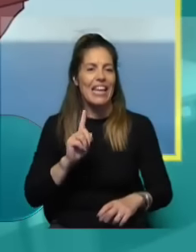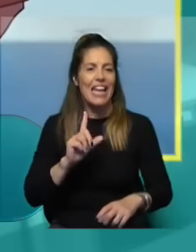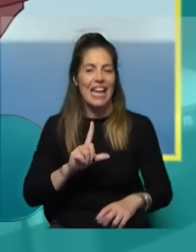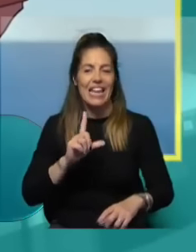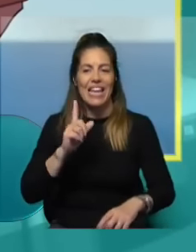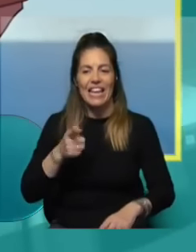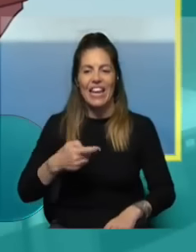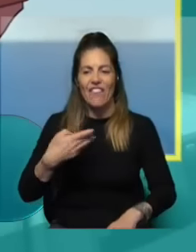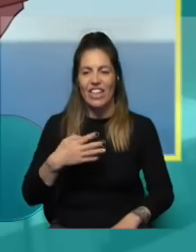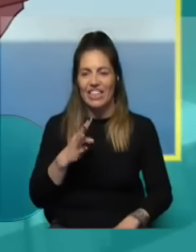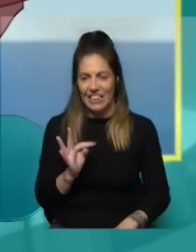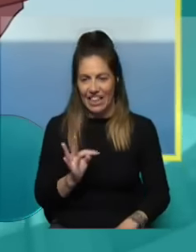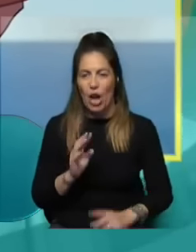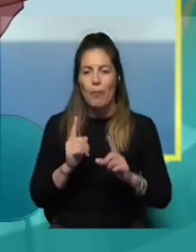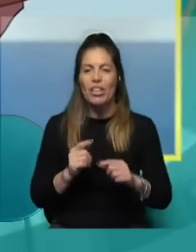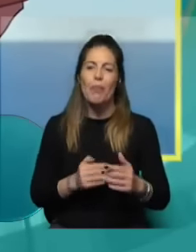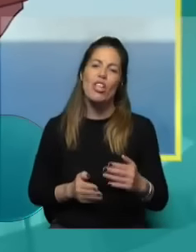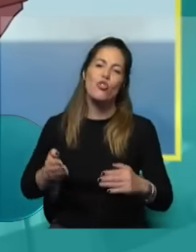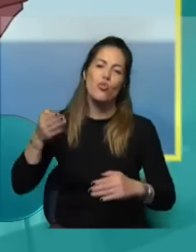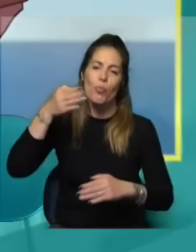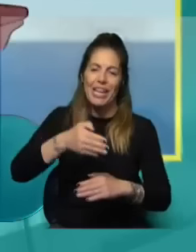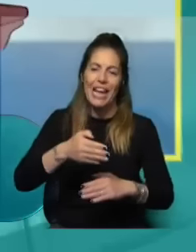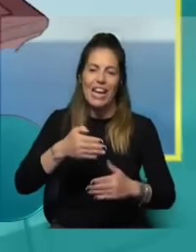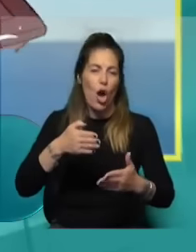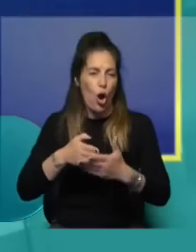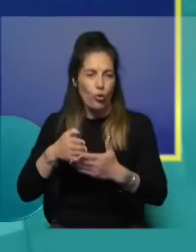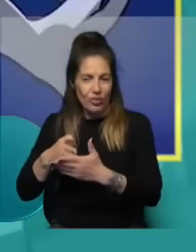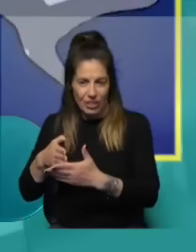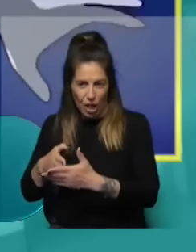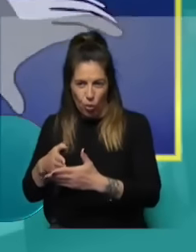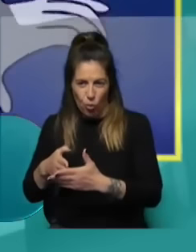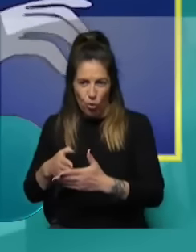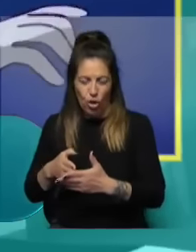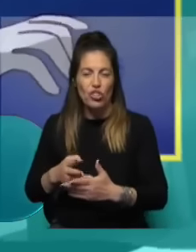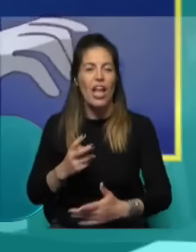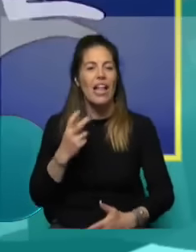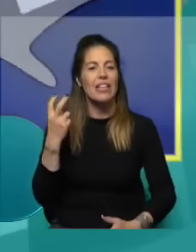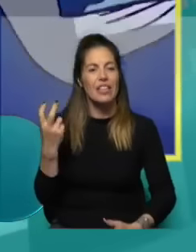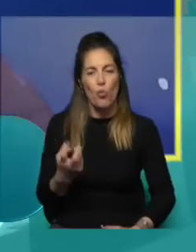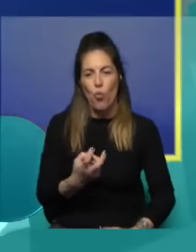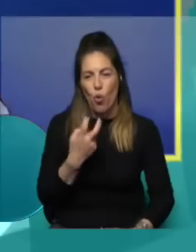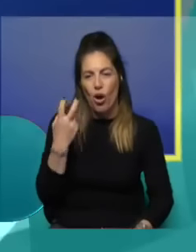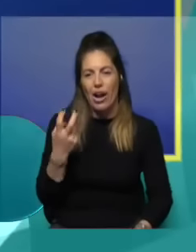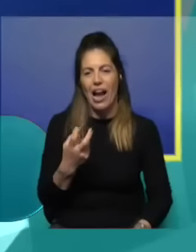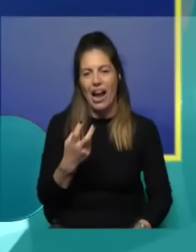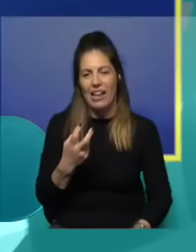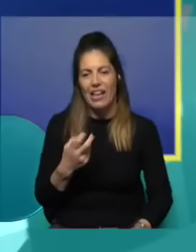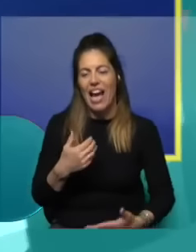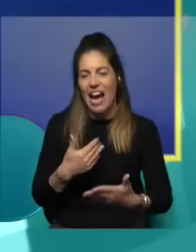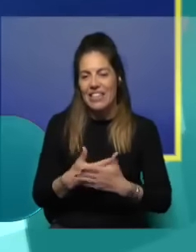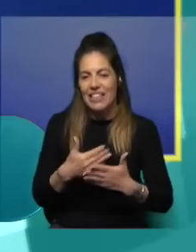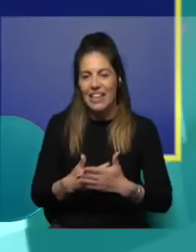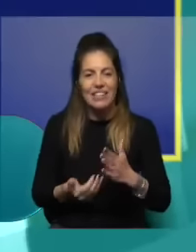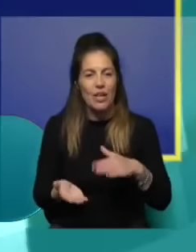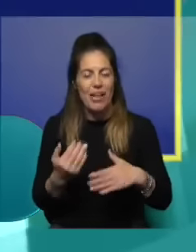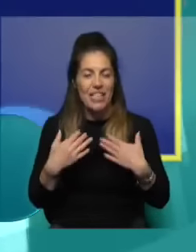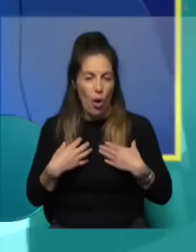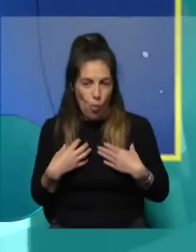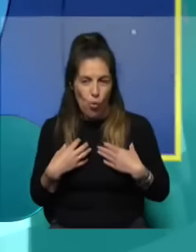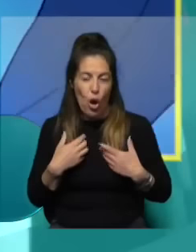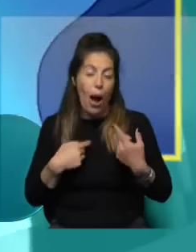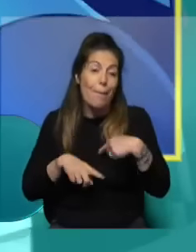de superar obstáculos y de tratar de como acercarse más a uno mismo a pesar